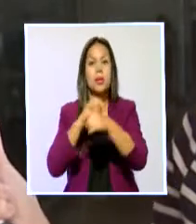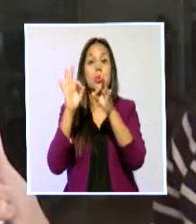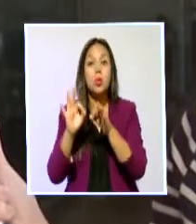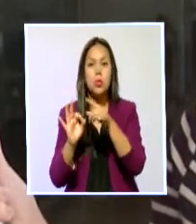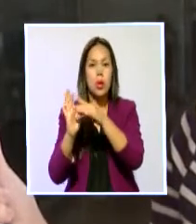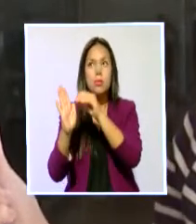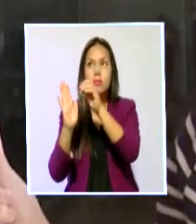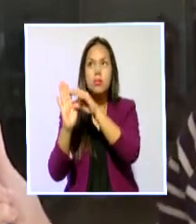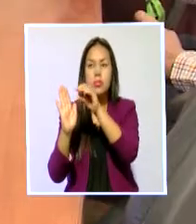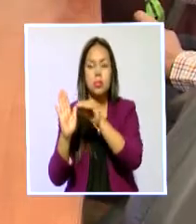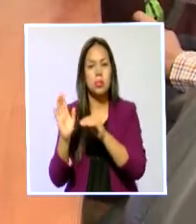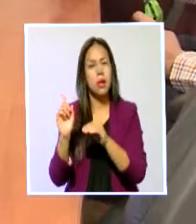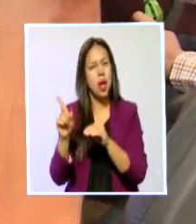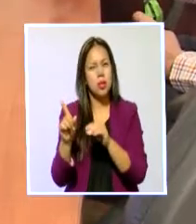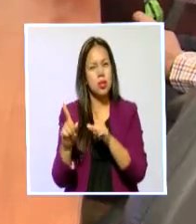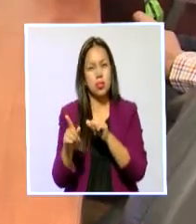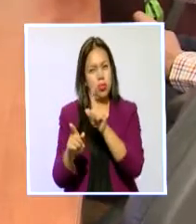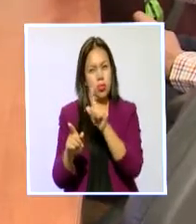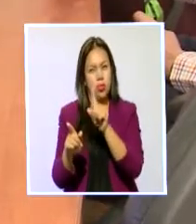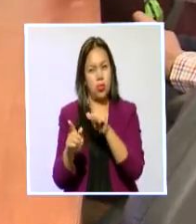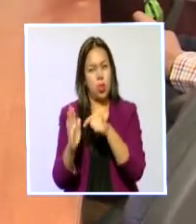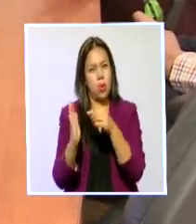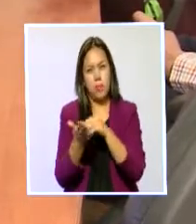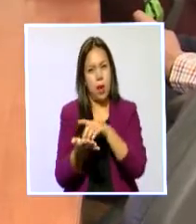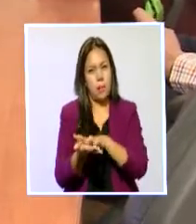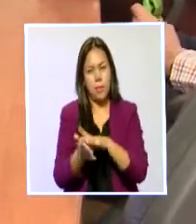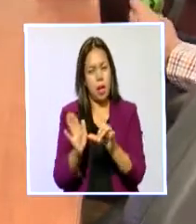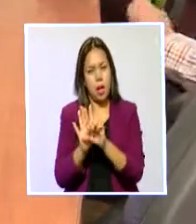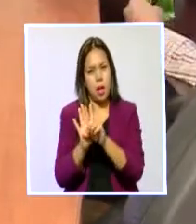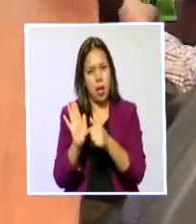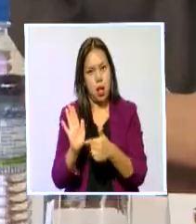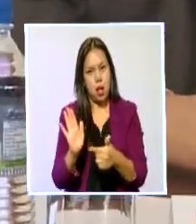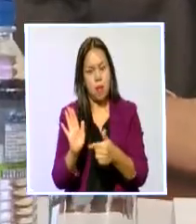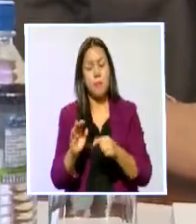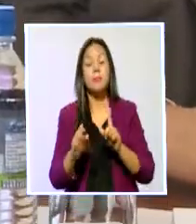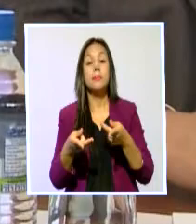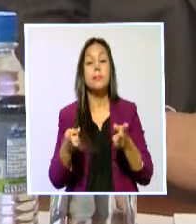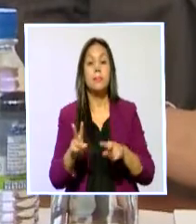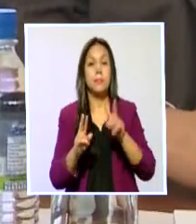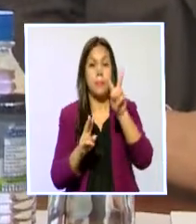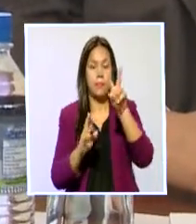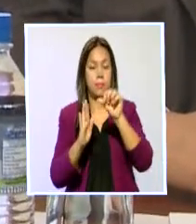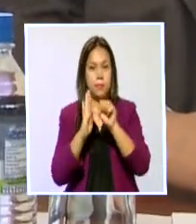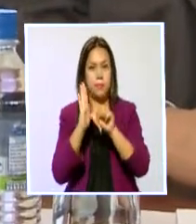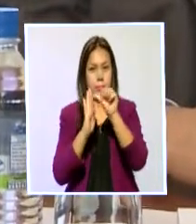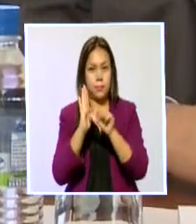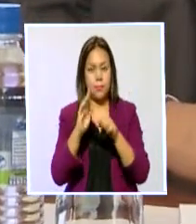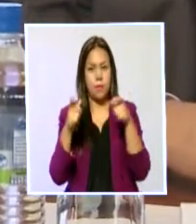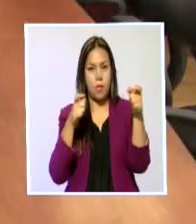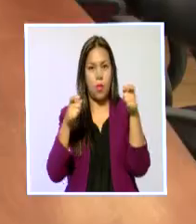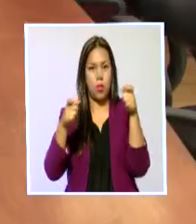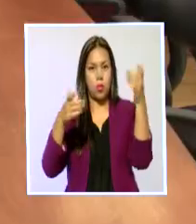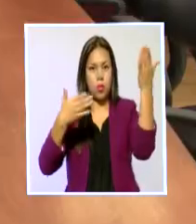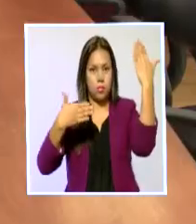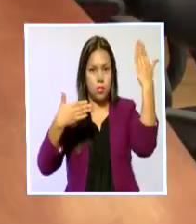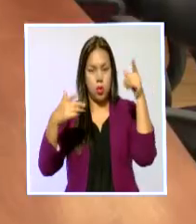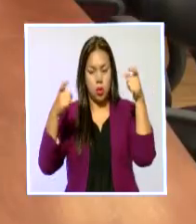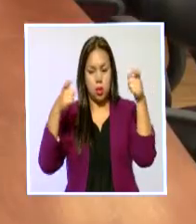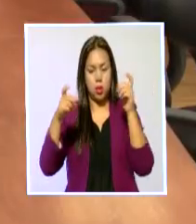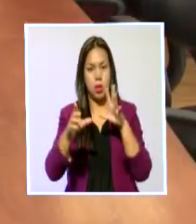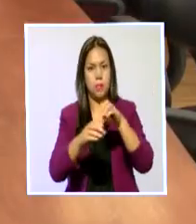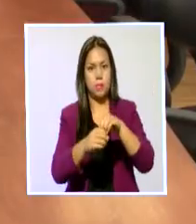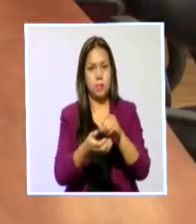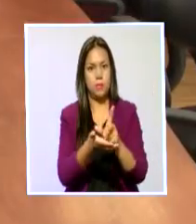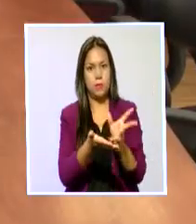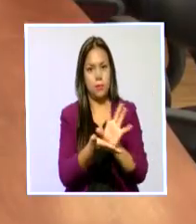además a los asambleístas. Además, la comisión sugiere ratificarse en 2 artículos sobre el control político que ejerce la Asamblea Nacional para